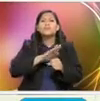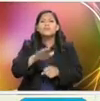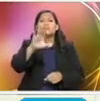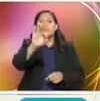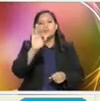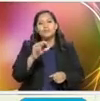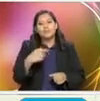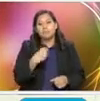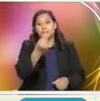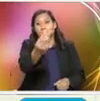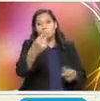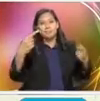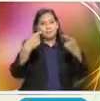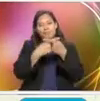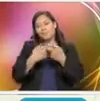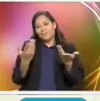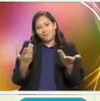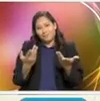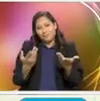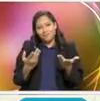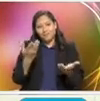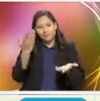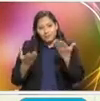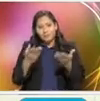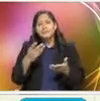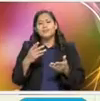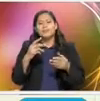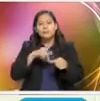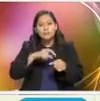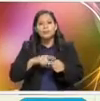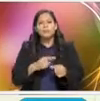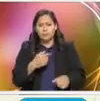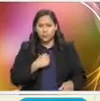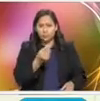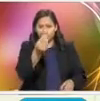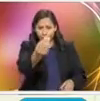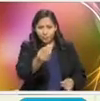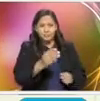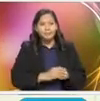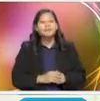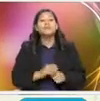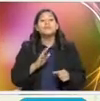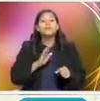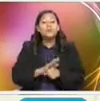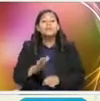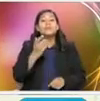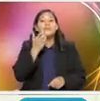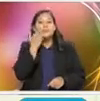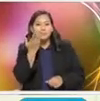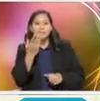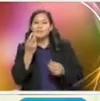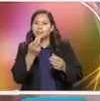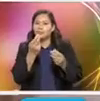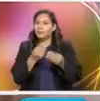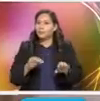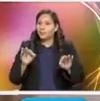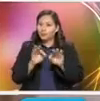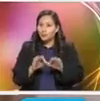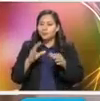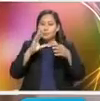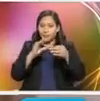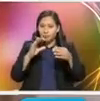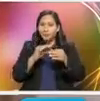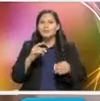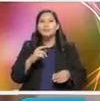porque sí vienen dependiendo de qué tono de cabello o tienen o quieren. Entonces también es importante que